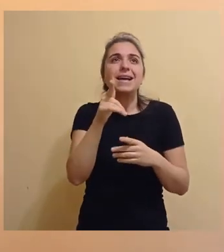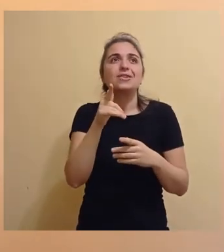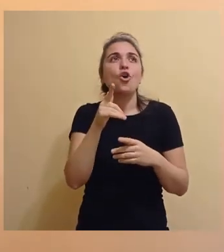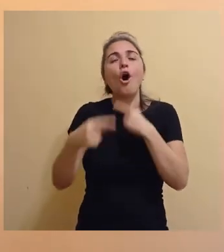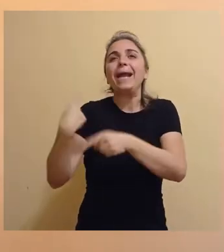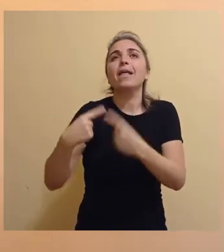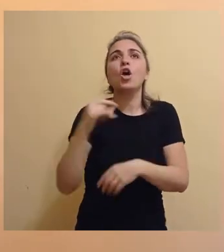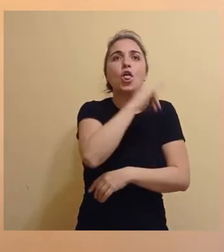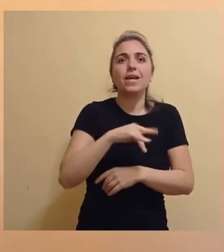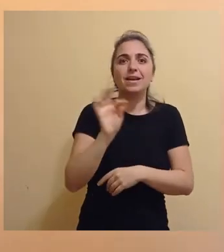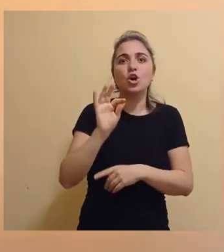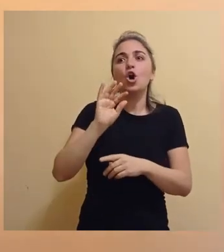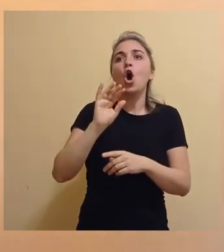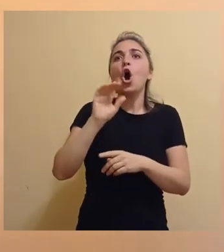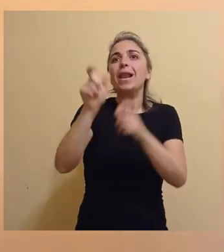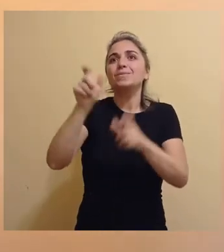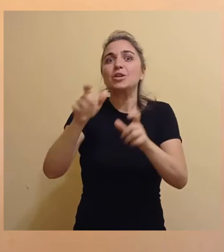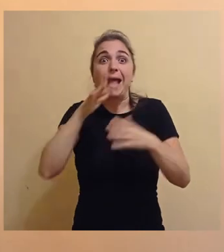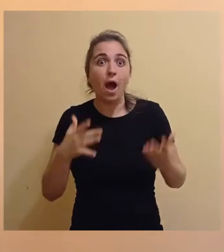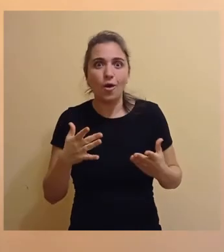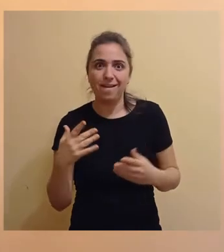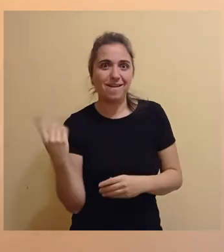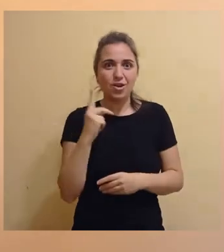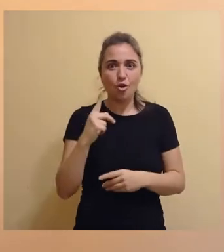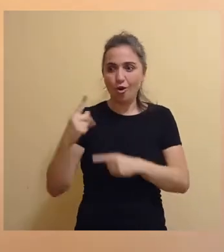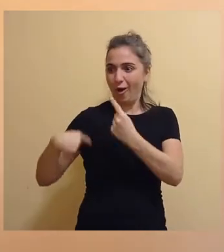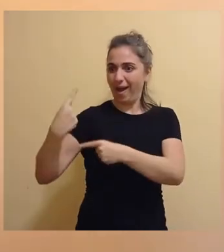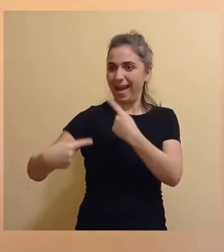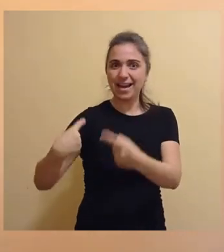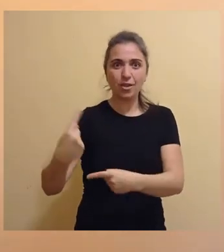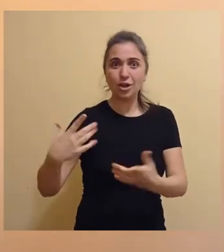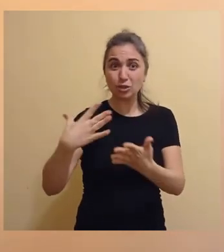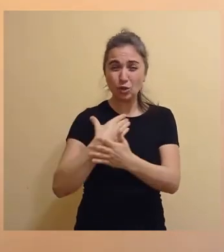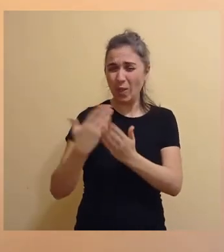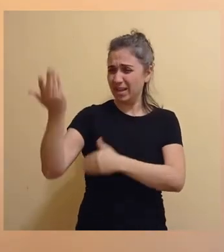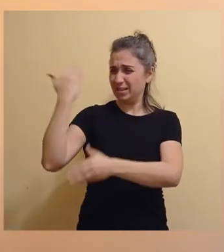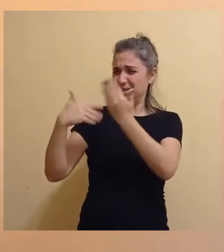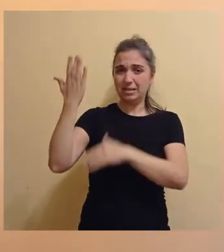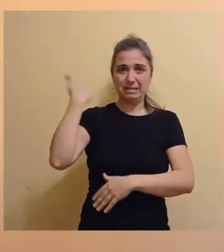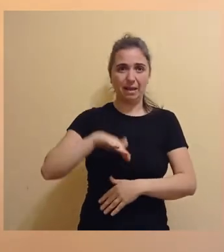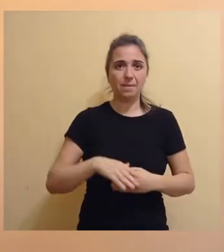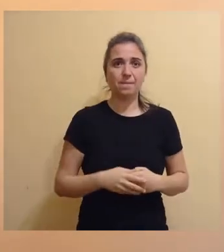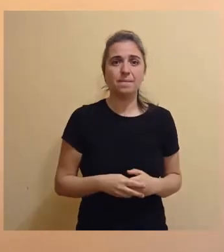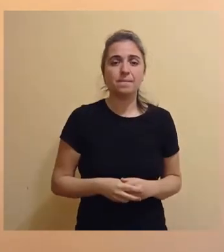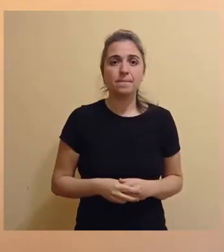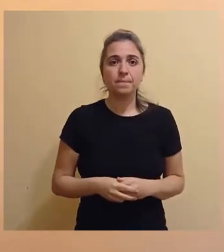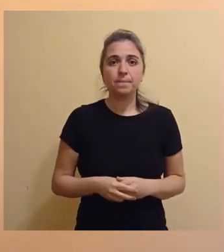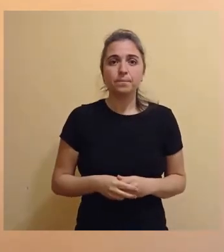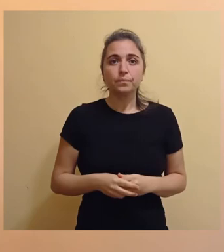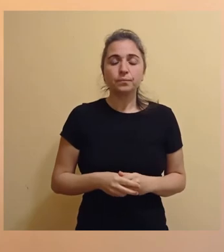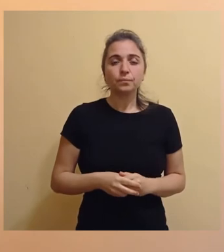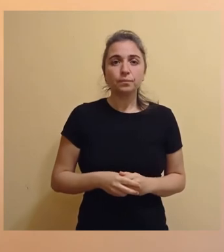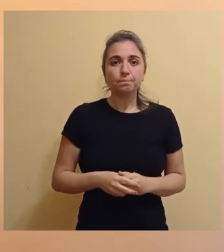no la generación Z, no la gente postmillennial, sino todas las generaciones ya